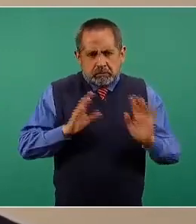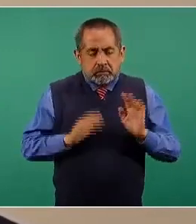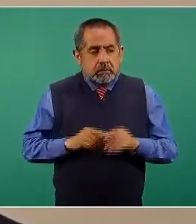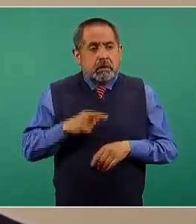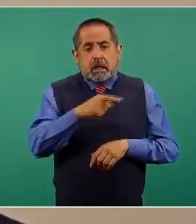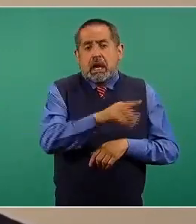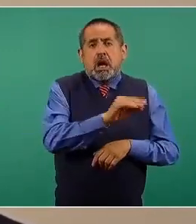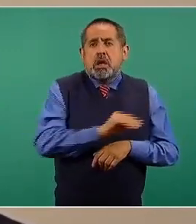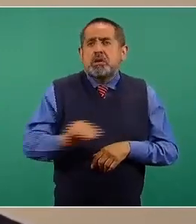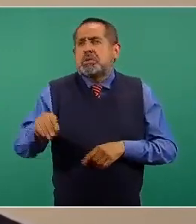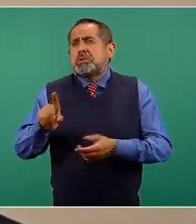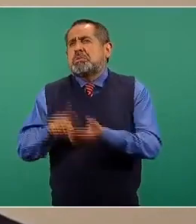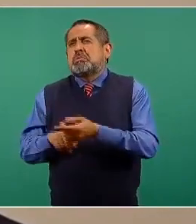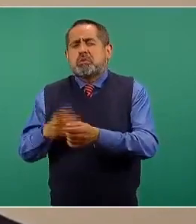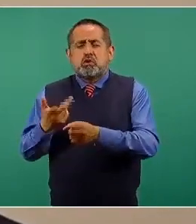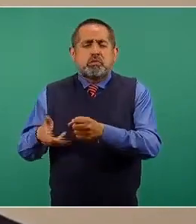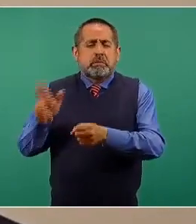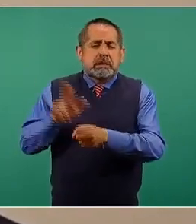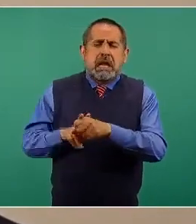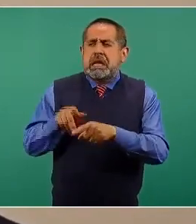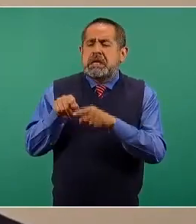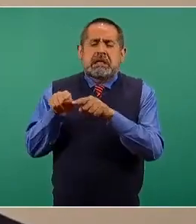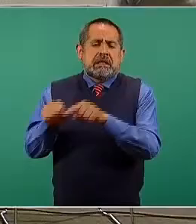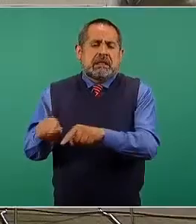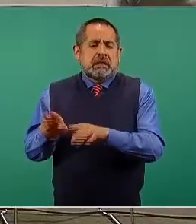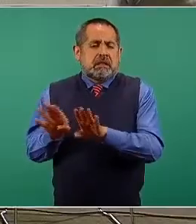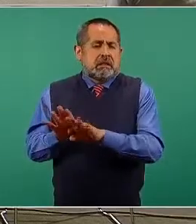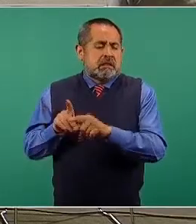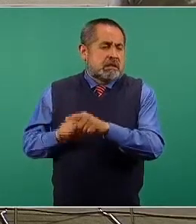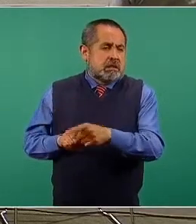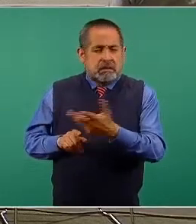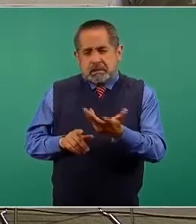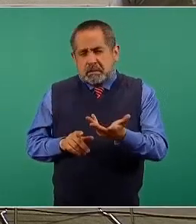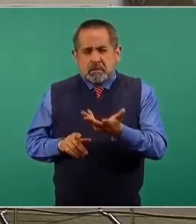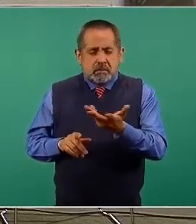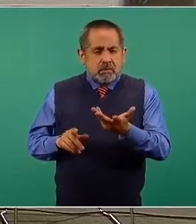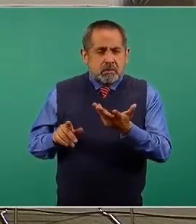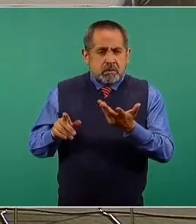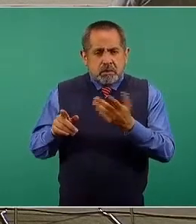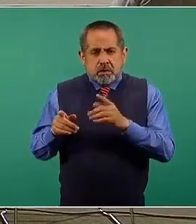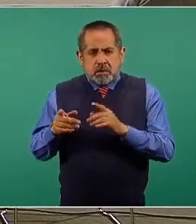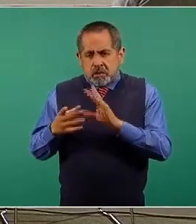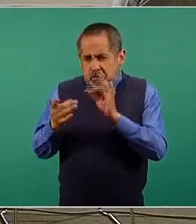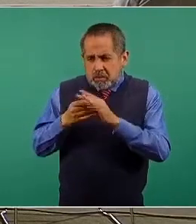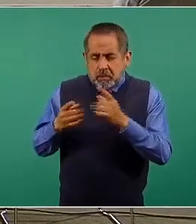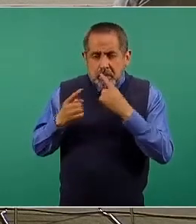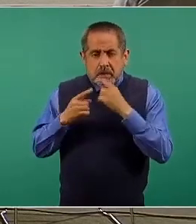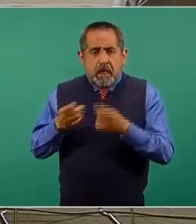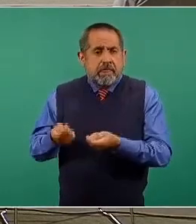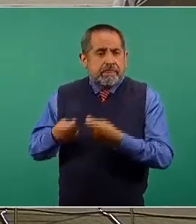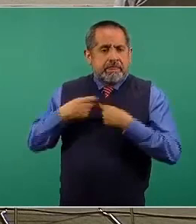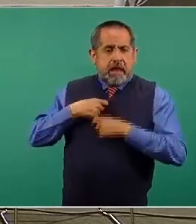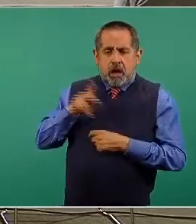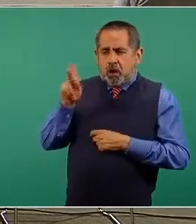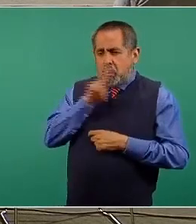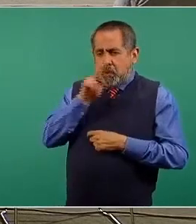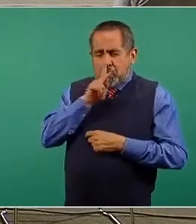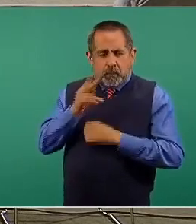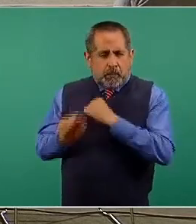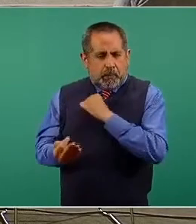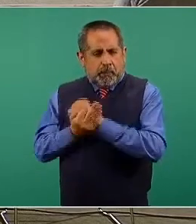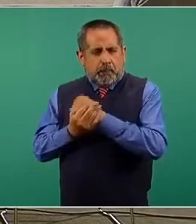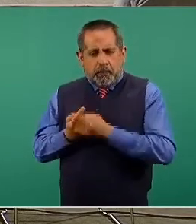una estancia estos días de hospitalización en la cual pudo recibir el oxígeno